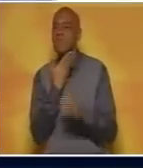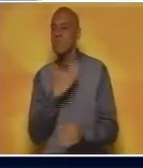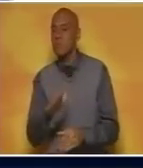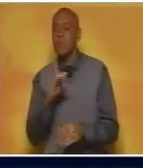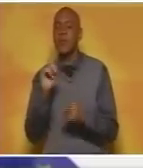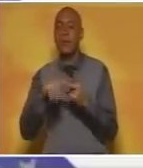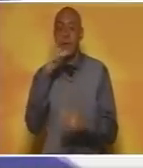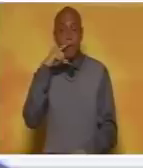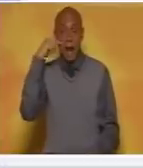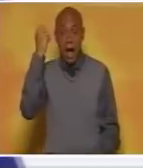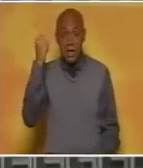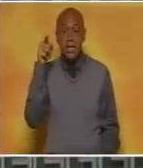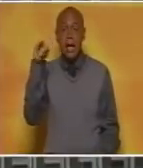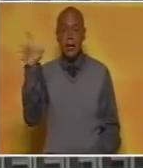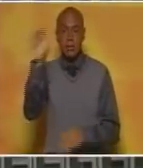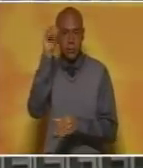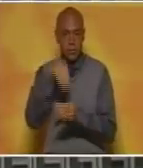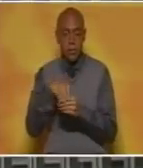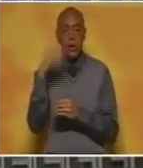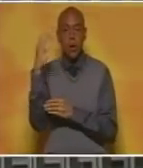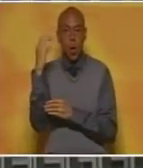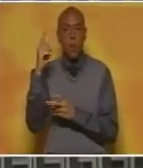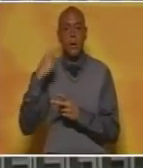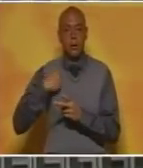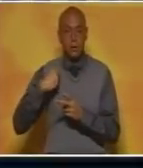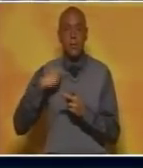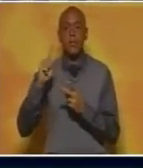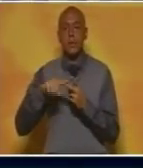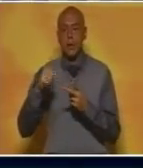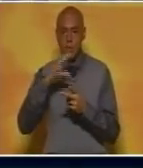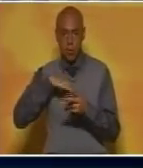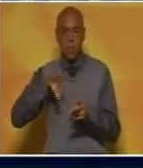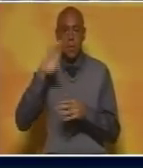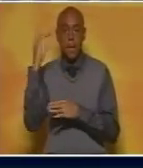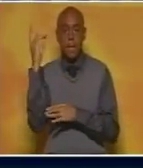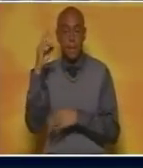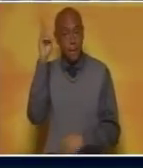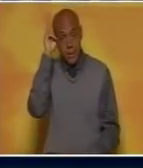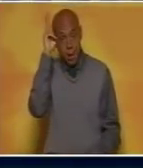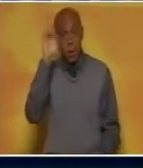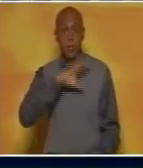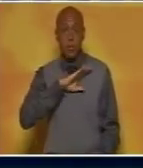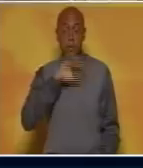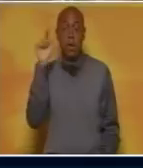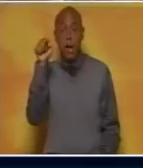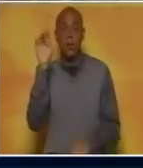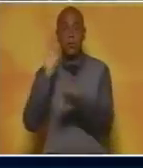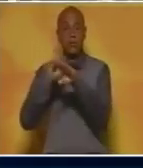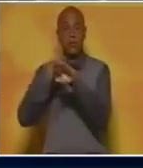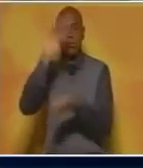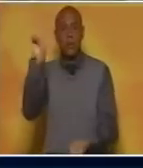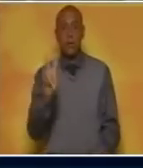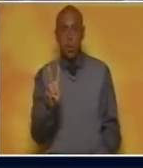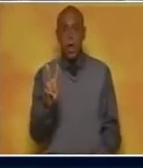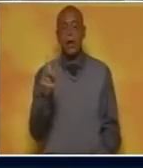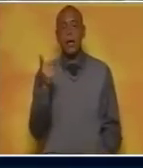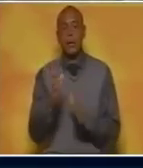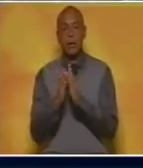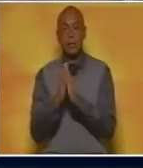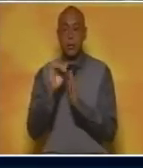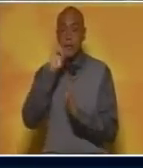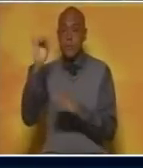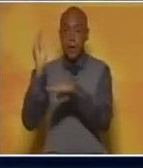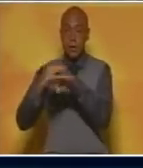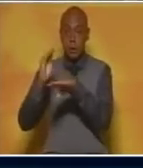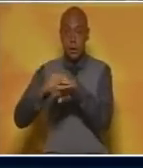Francia se sume a Colombia, Argentina, Canadá, Chile, Paraguay y Perú, naciones que demandaron al gobierno venezolano ante el Tribunal